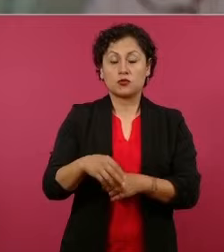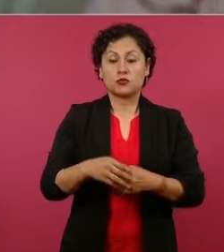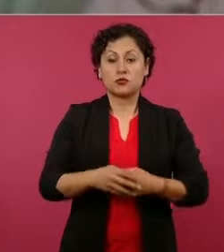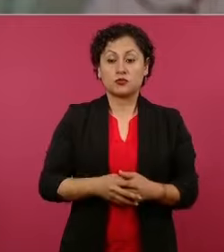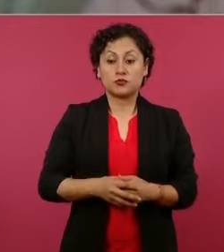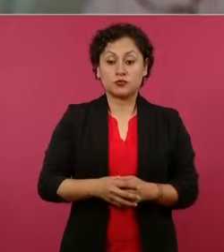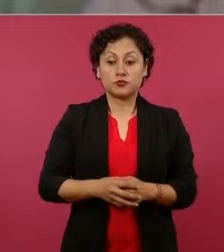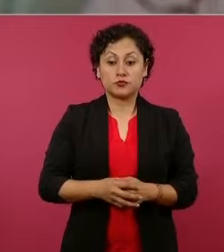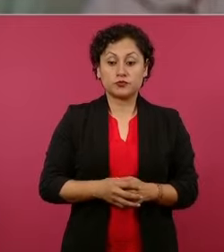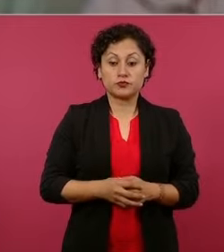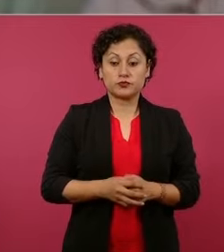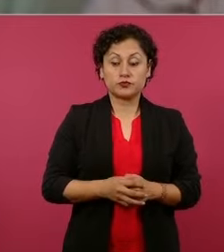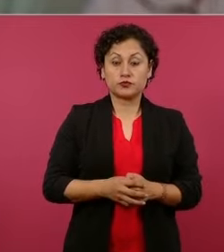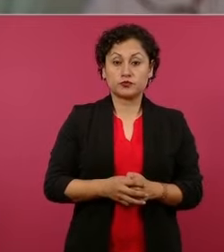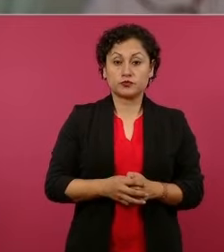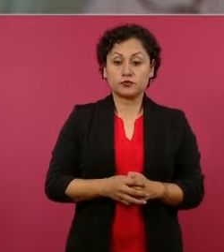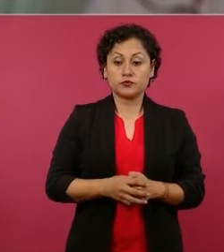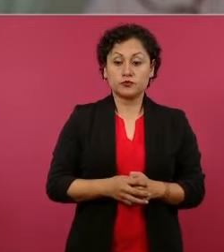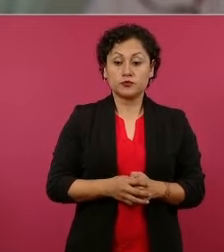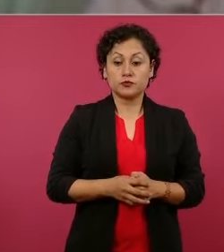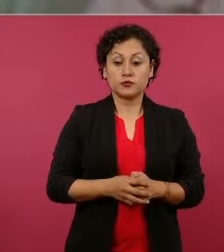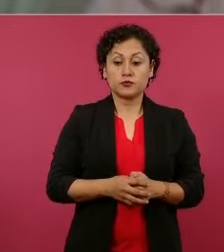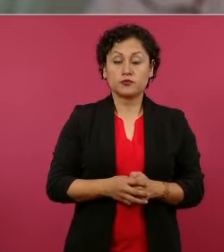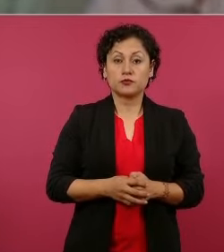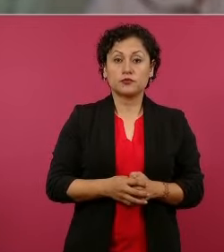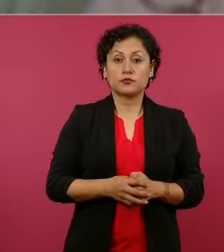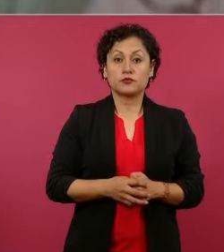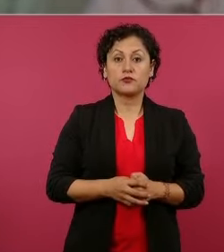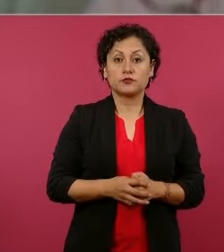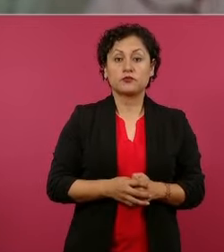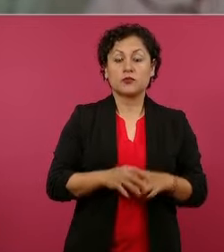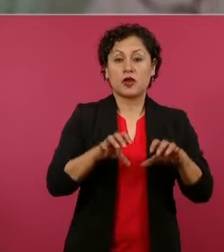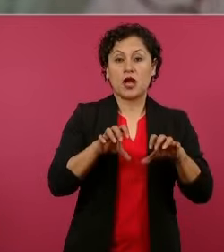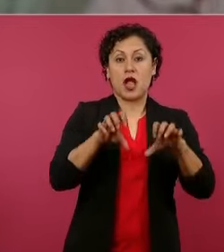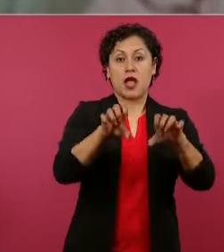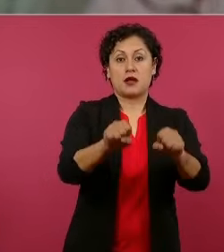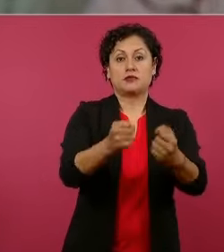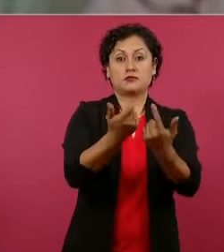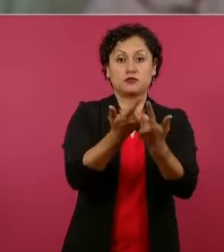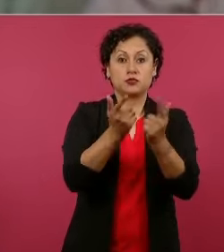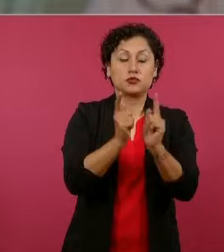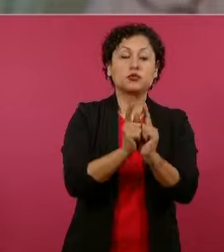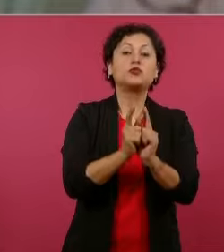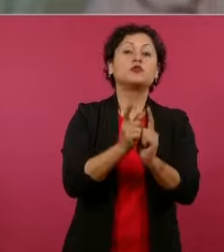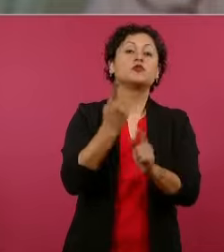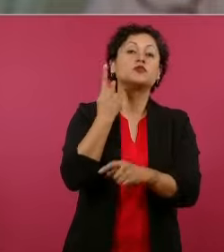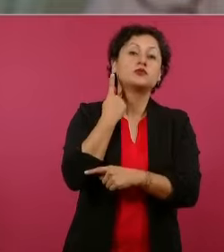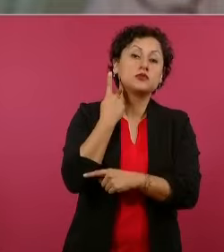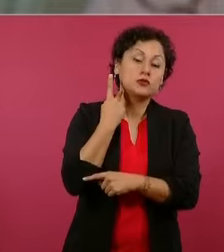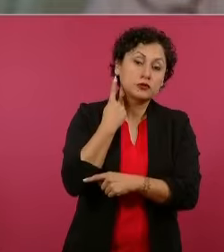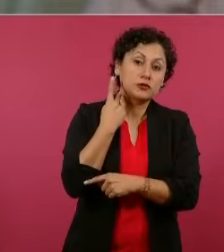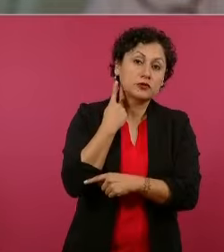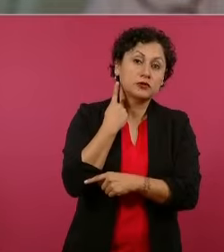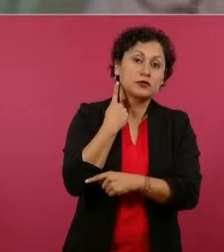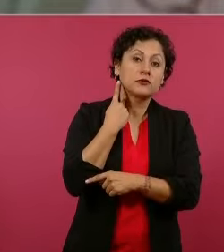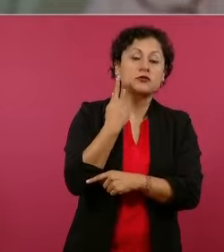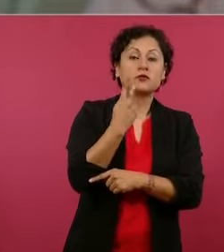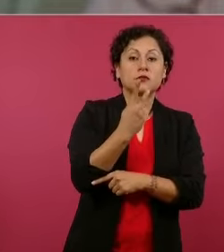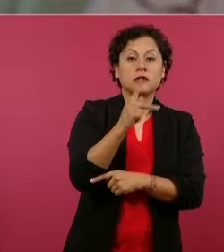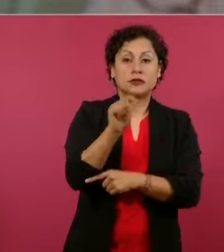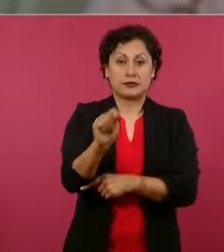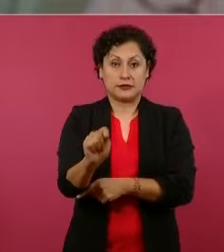de Pues de los partidos del verde ecologista y del PT y está imponiendo